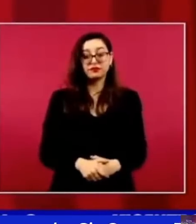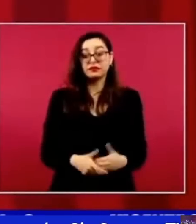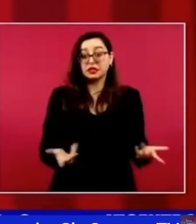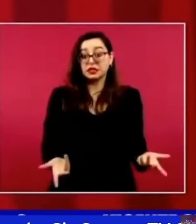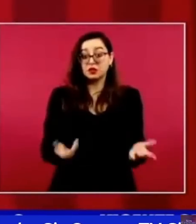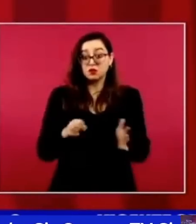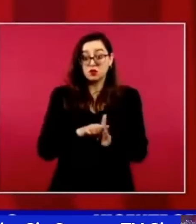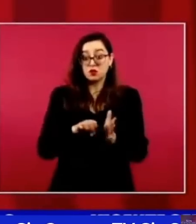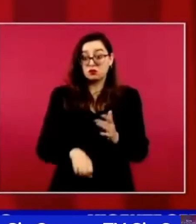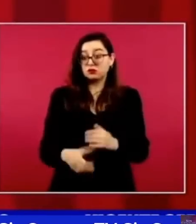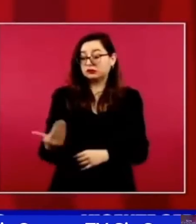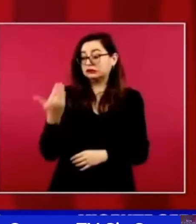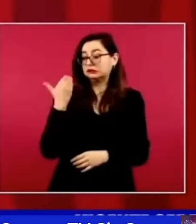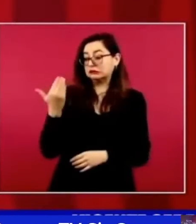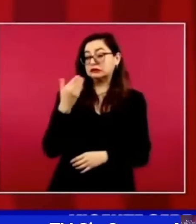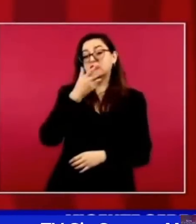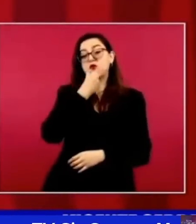Leiva,